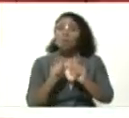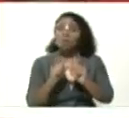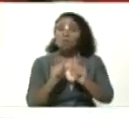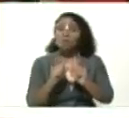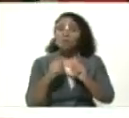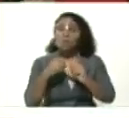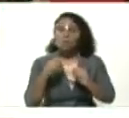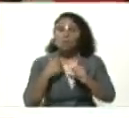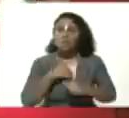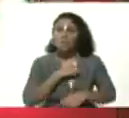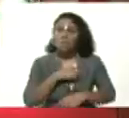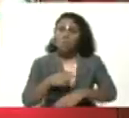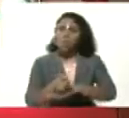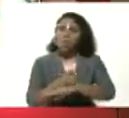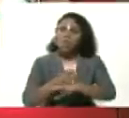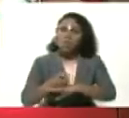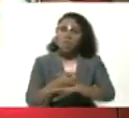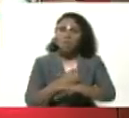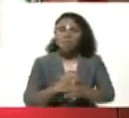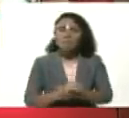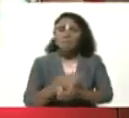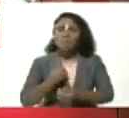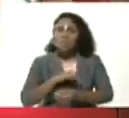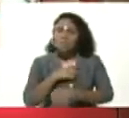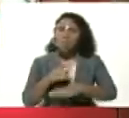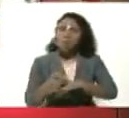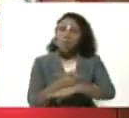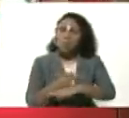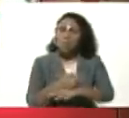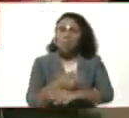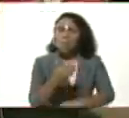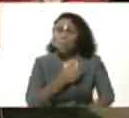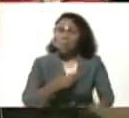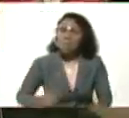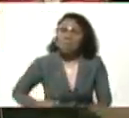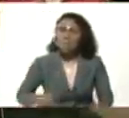somos gobierno. Somos gobierno y el presidente ha